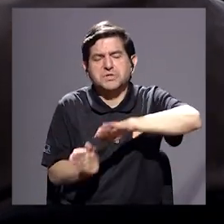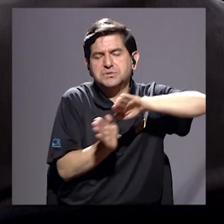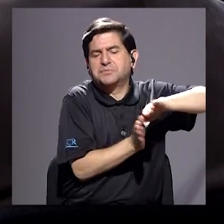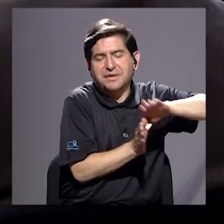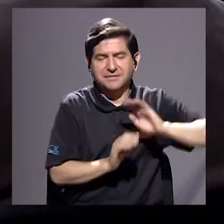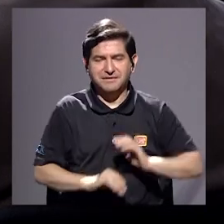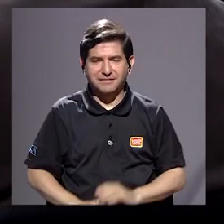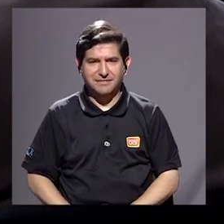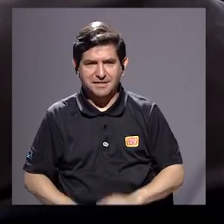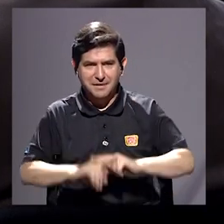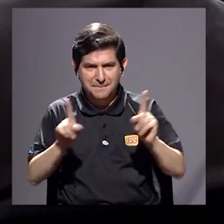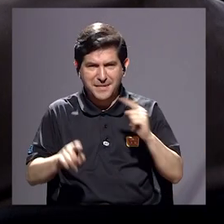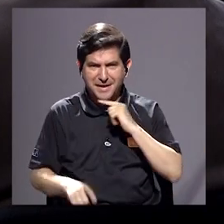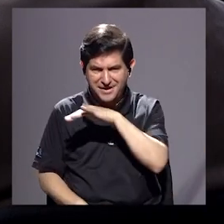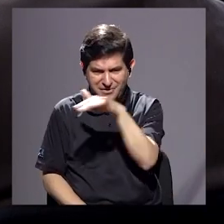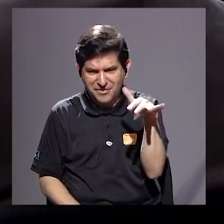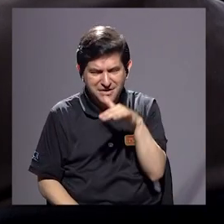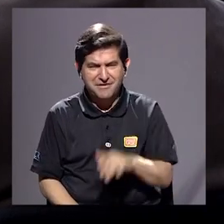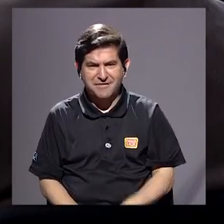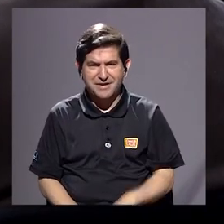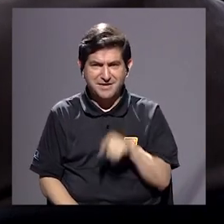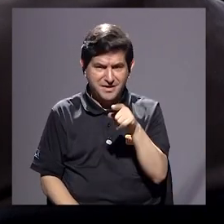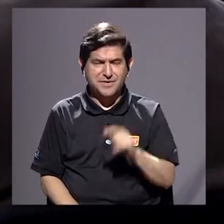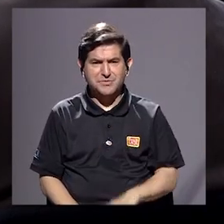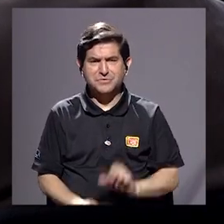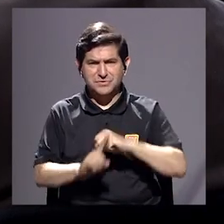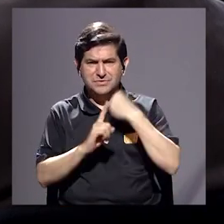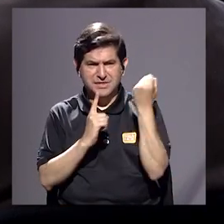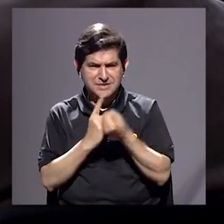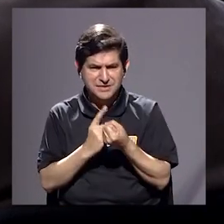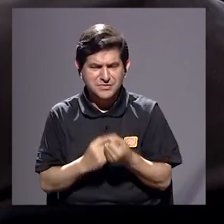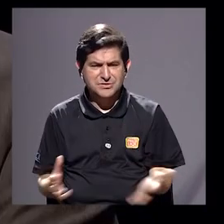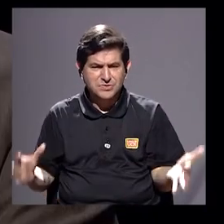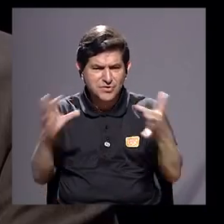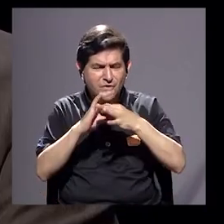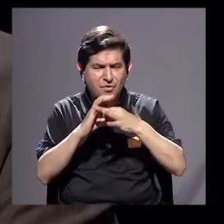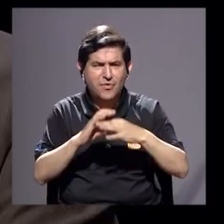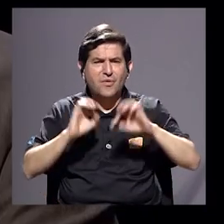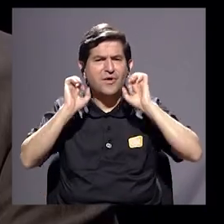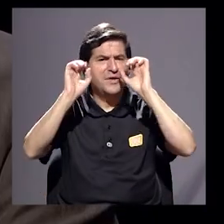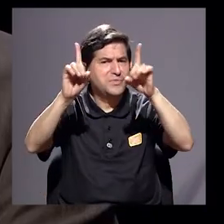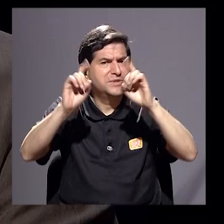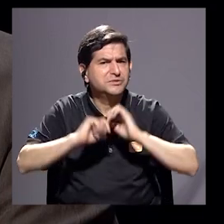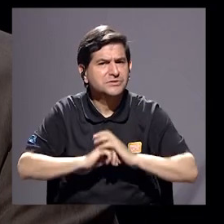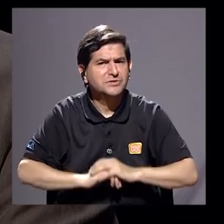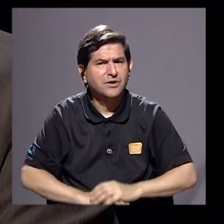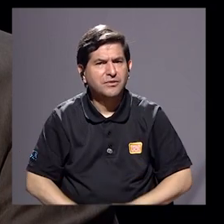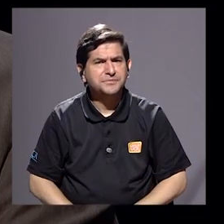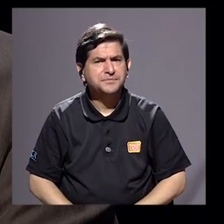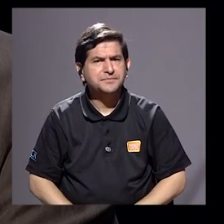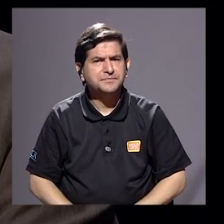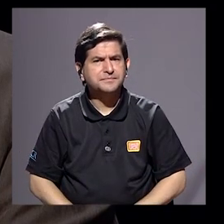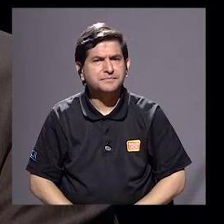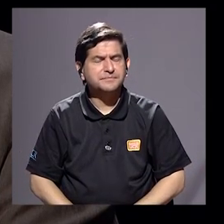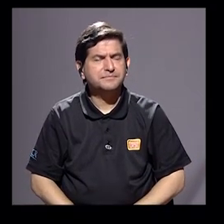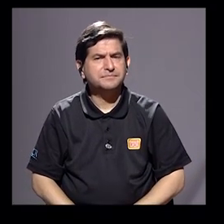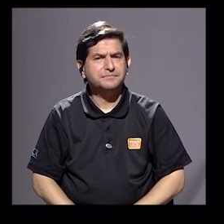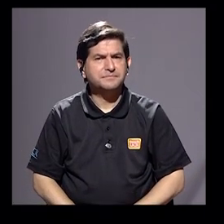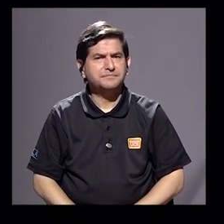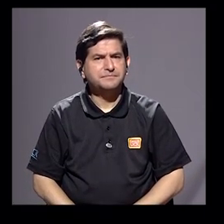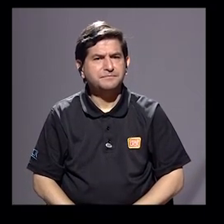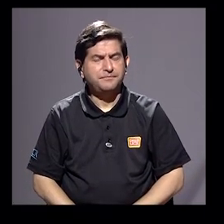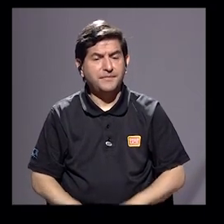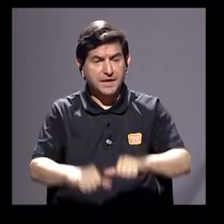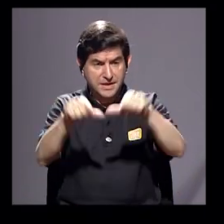pero en esa realidad usted es ahora una dicotomía con la educación y ciertamente hay un